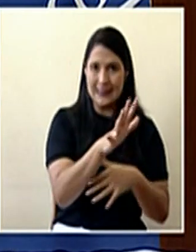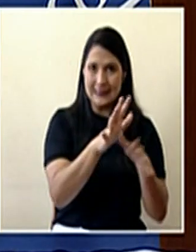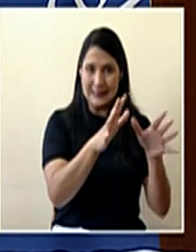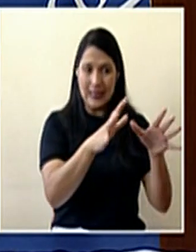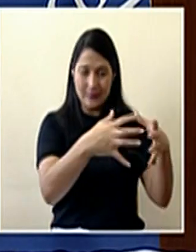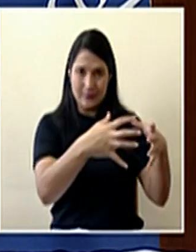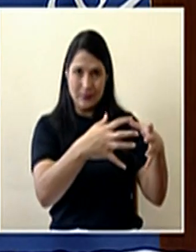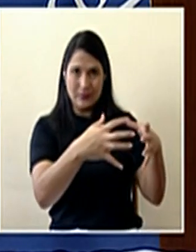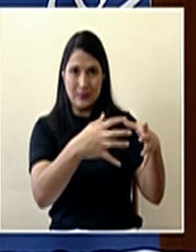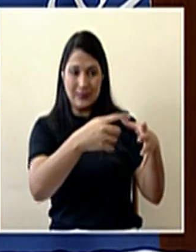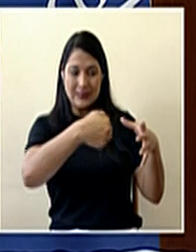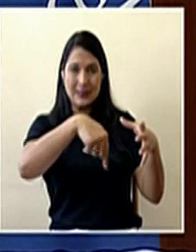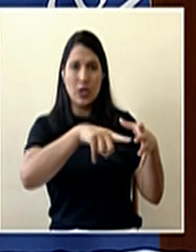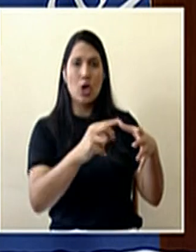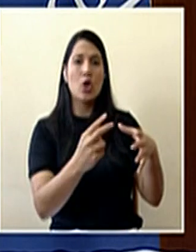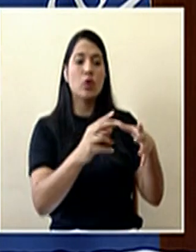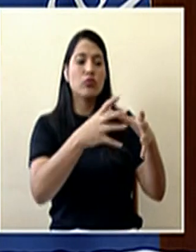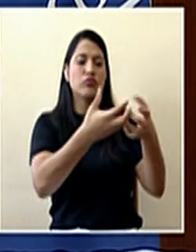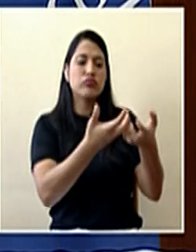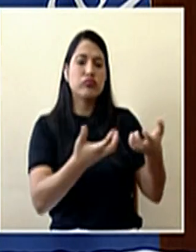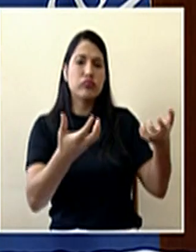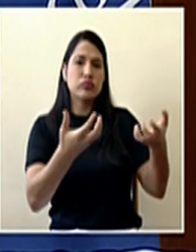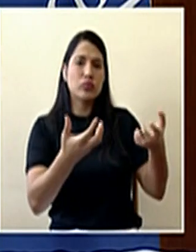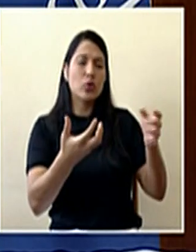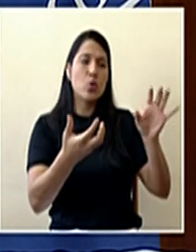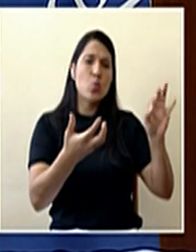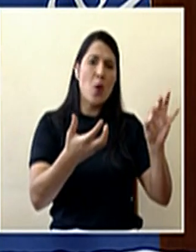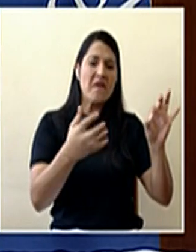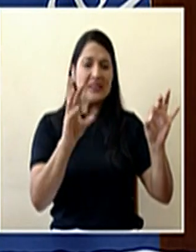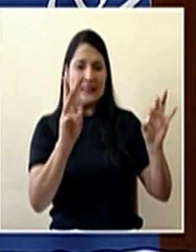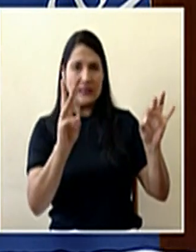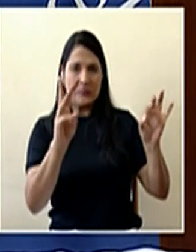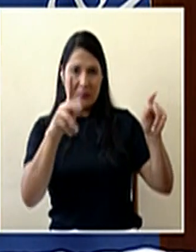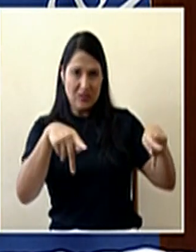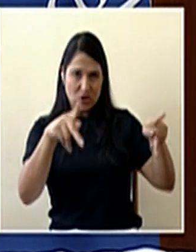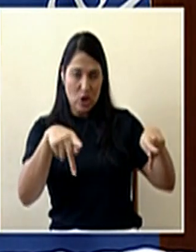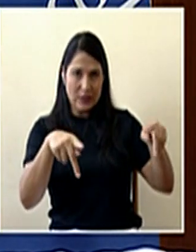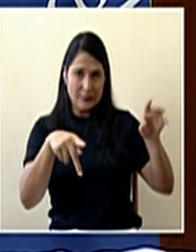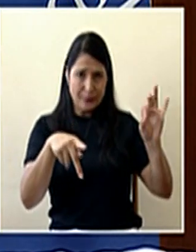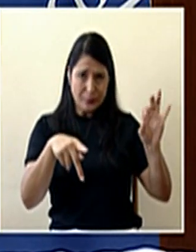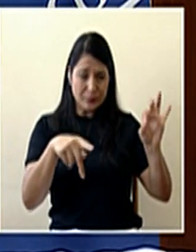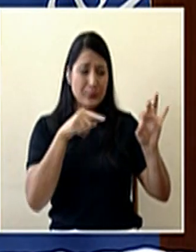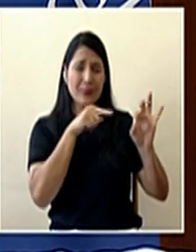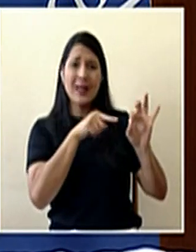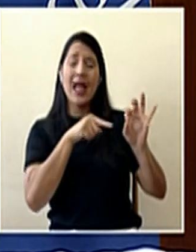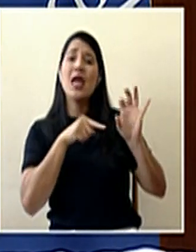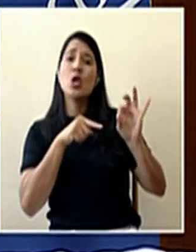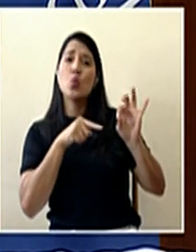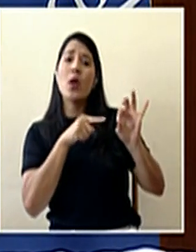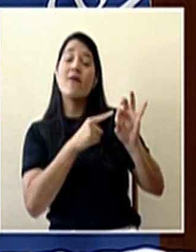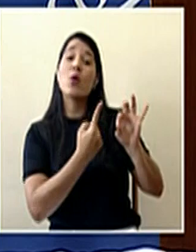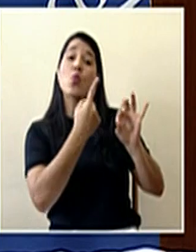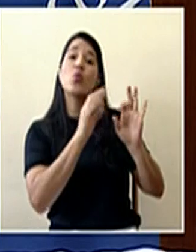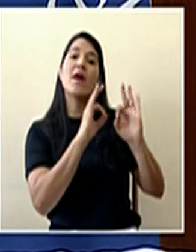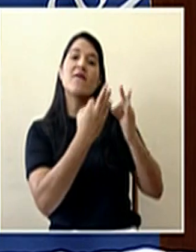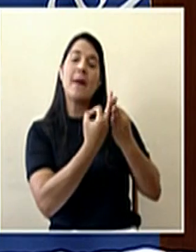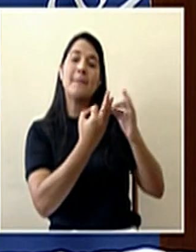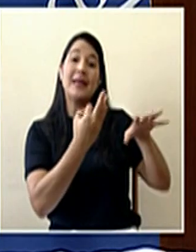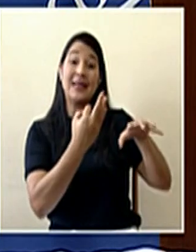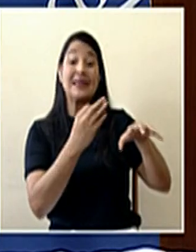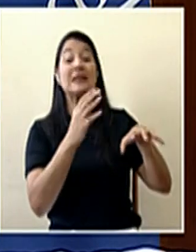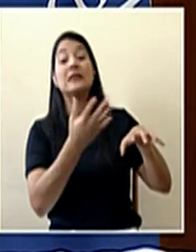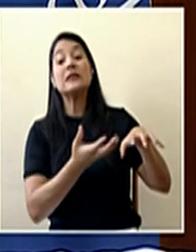están agrupados en dos grupos, uno de 9 y otro de 6. El de 9 justamente corresponde con una familia, el de 6